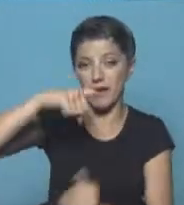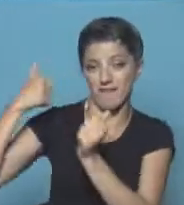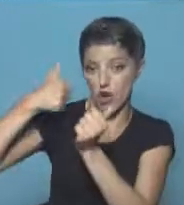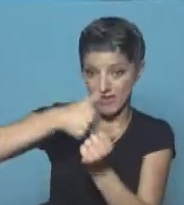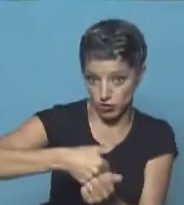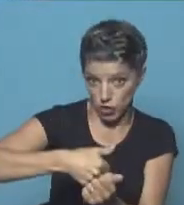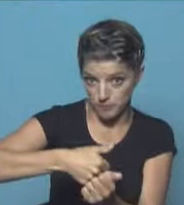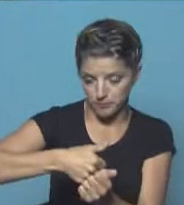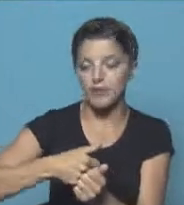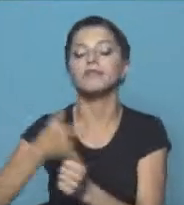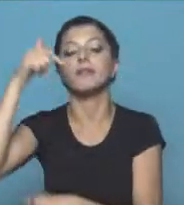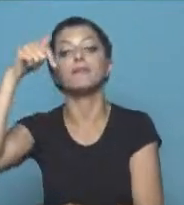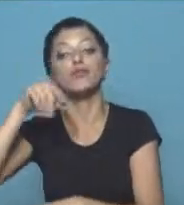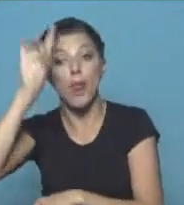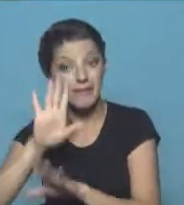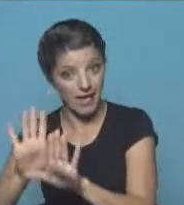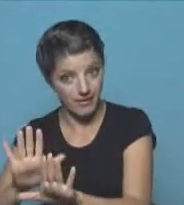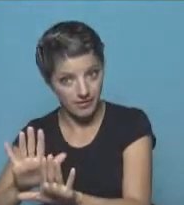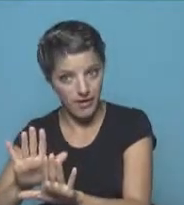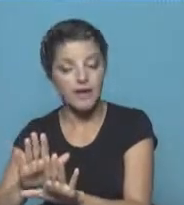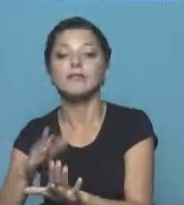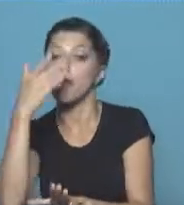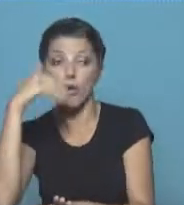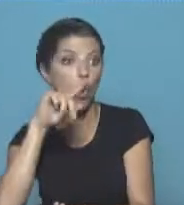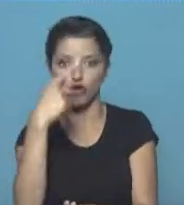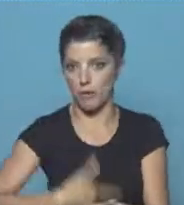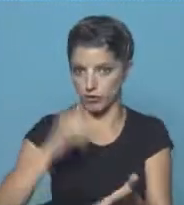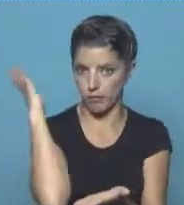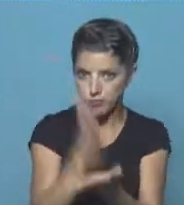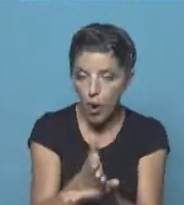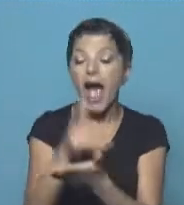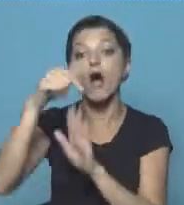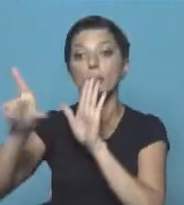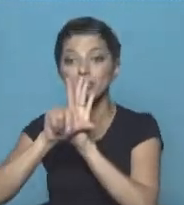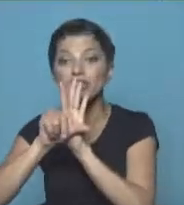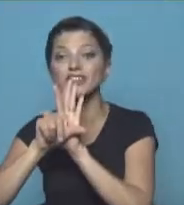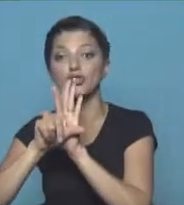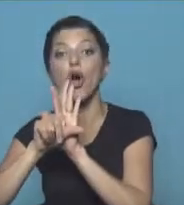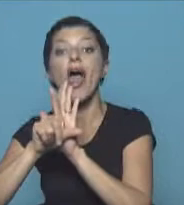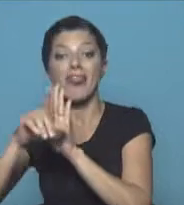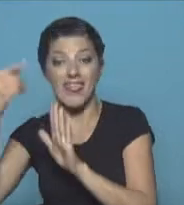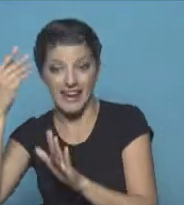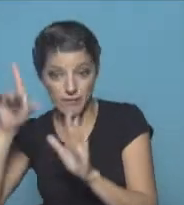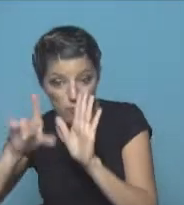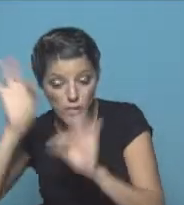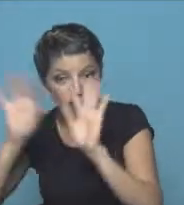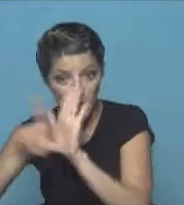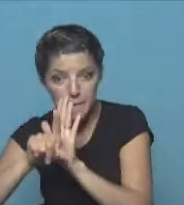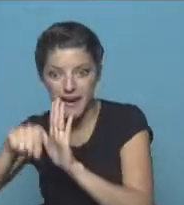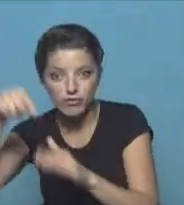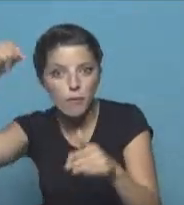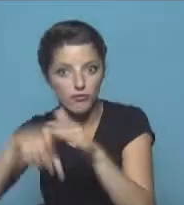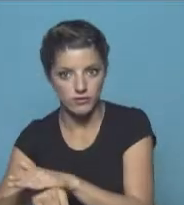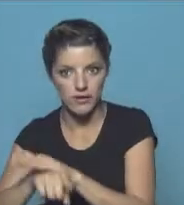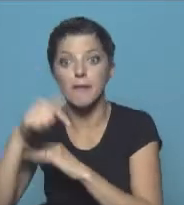un proyecto de ley que promueve endurecer aún más. Las mujeres salieron, en principio la ley se frenó. Vamos a escuchar a algunos de los